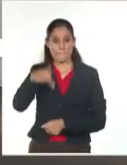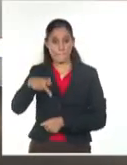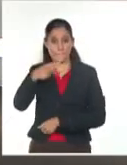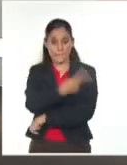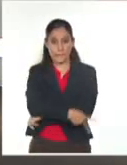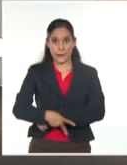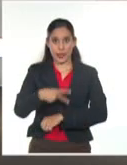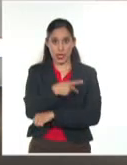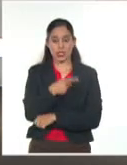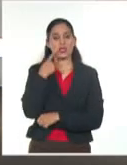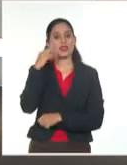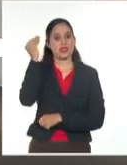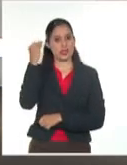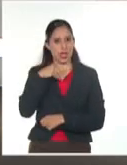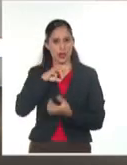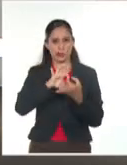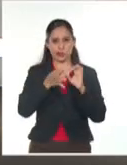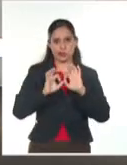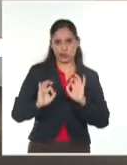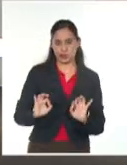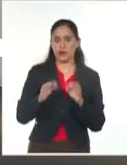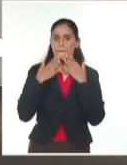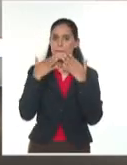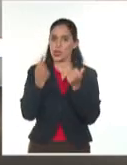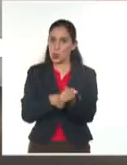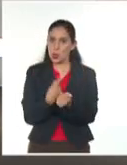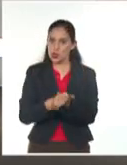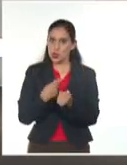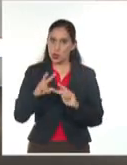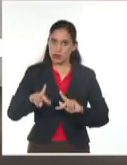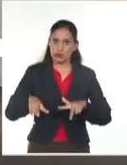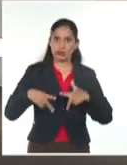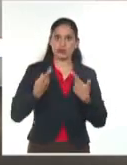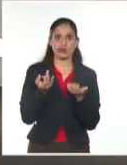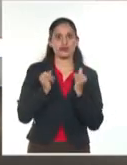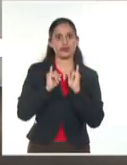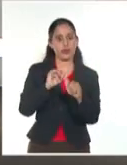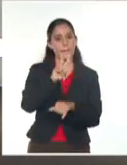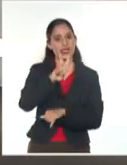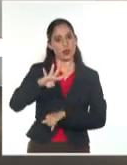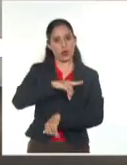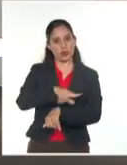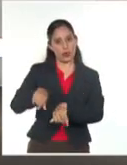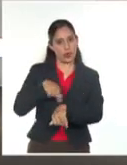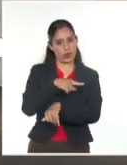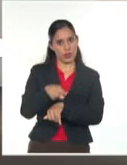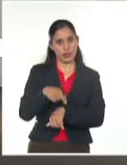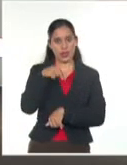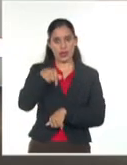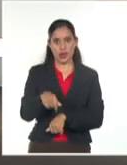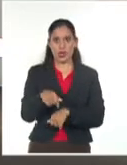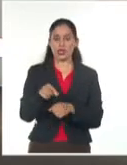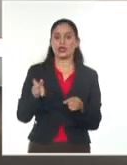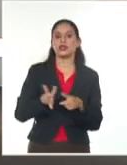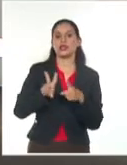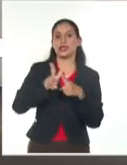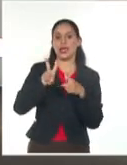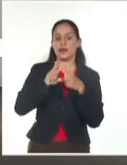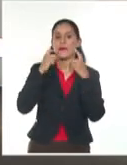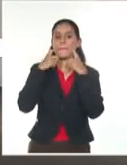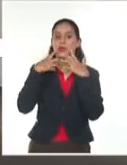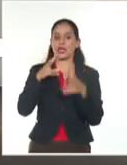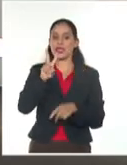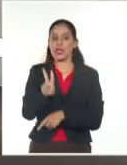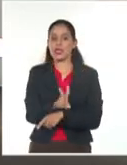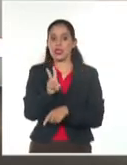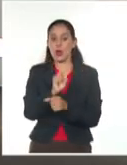como ha sido habitual en los últimos años, con transmisiones de 24 horas diarias a través del canal olímpico Telerebelde, a partir del